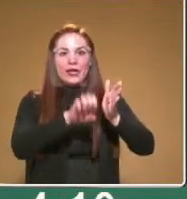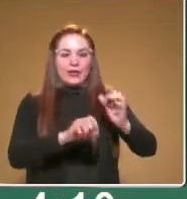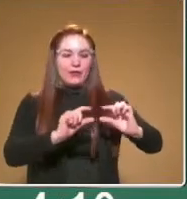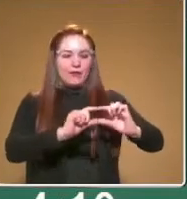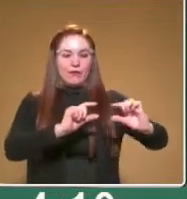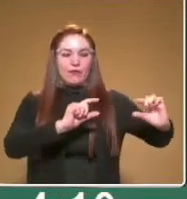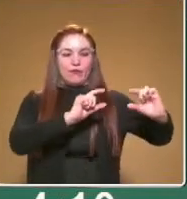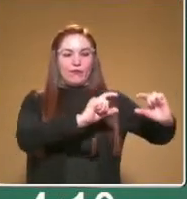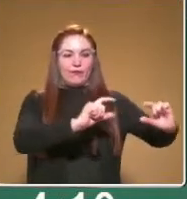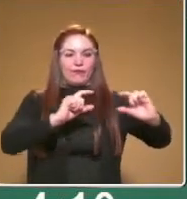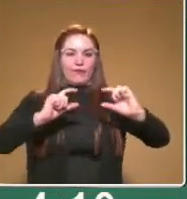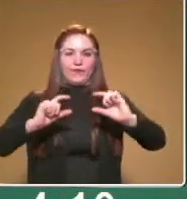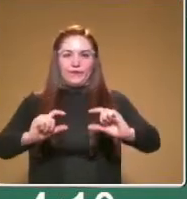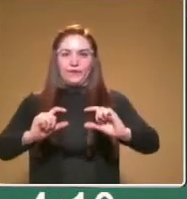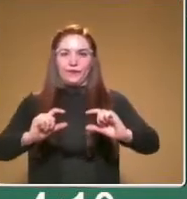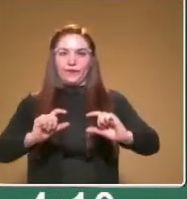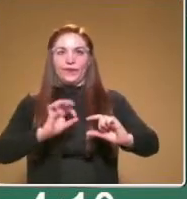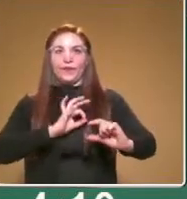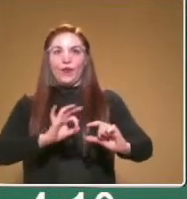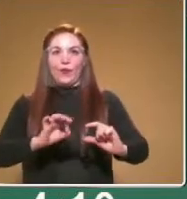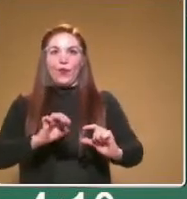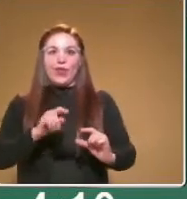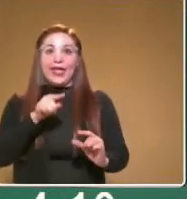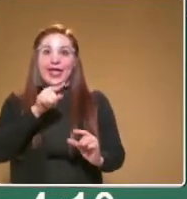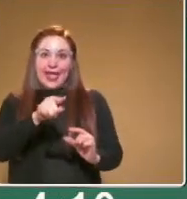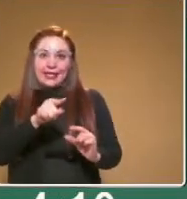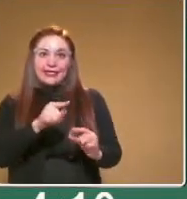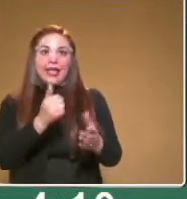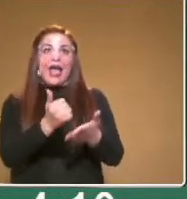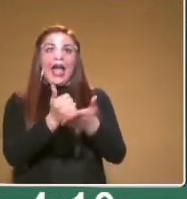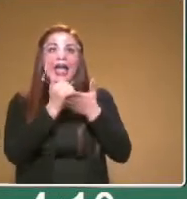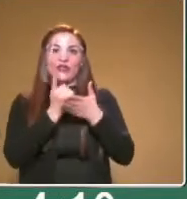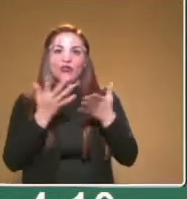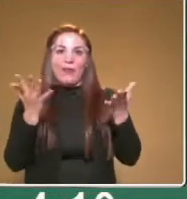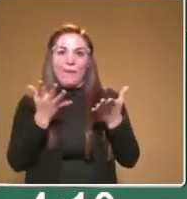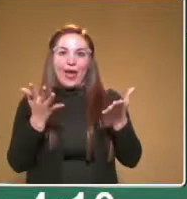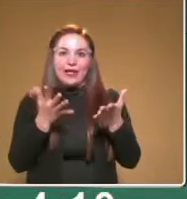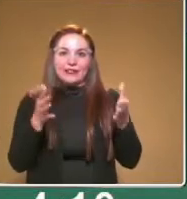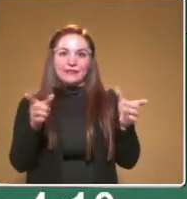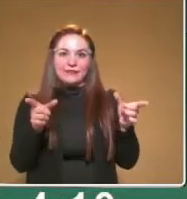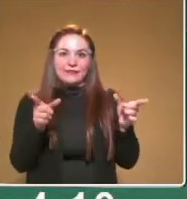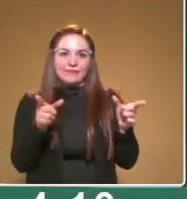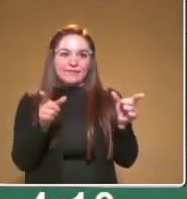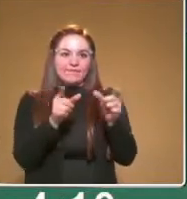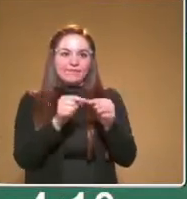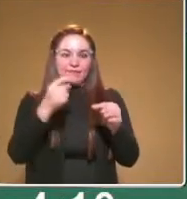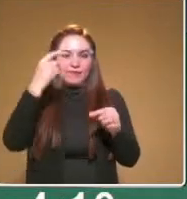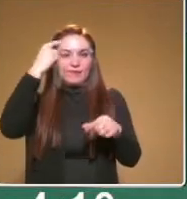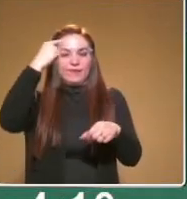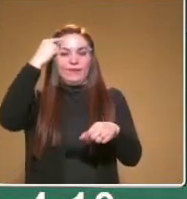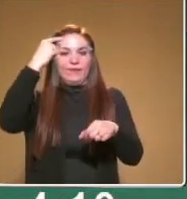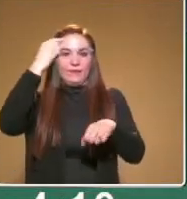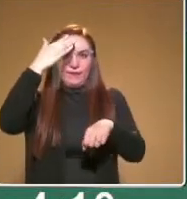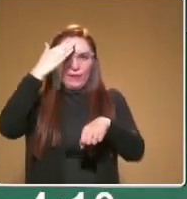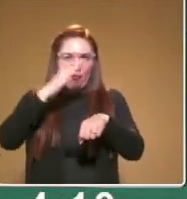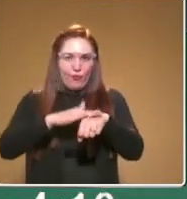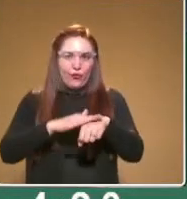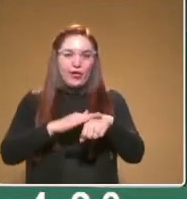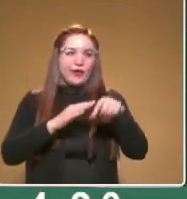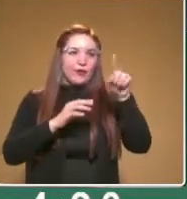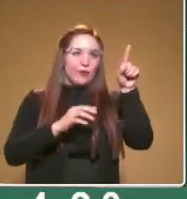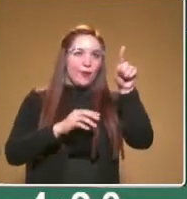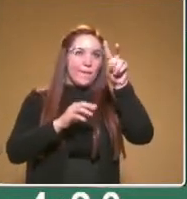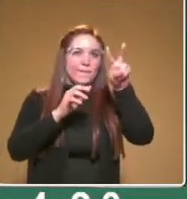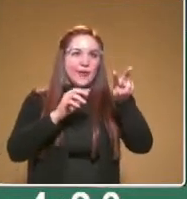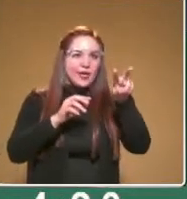en este caso, este mapa conceptual es como para hacerlo mucho más abstracto, maestra. Si vemos aquí, por ejemplo, le damos